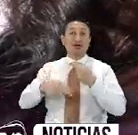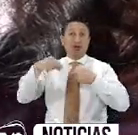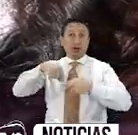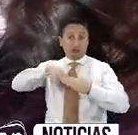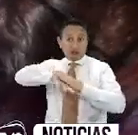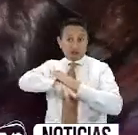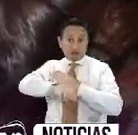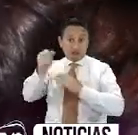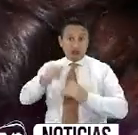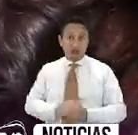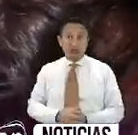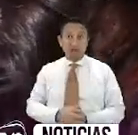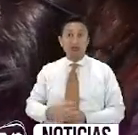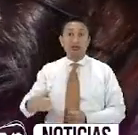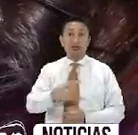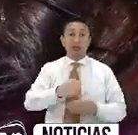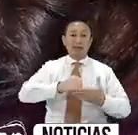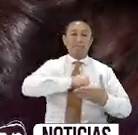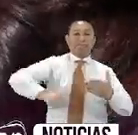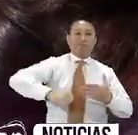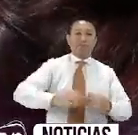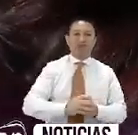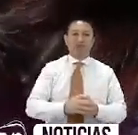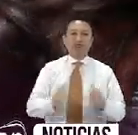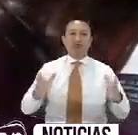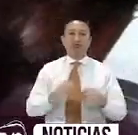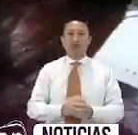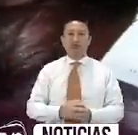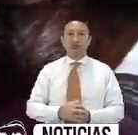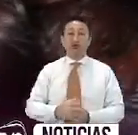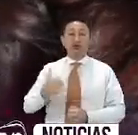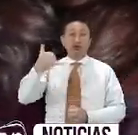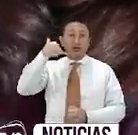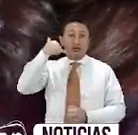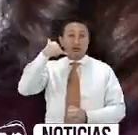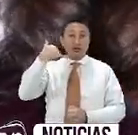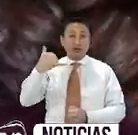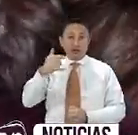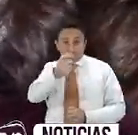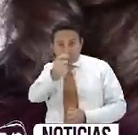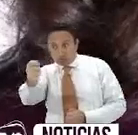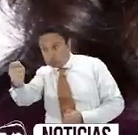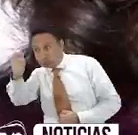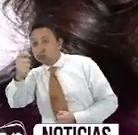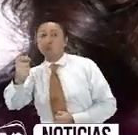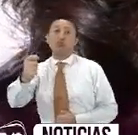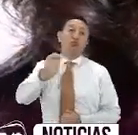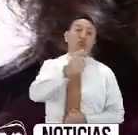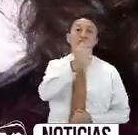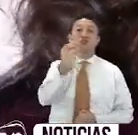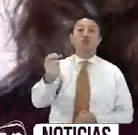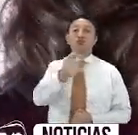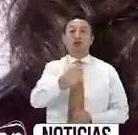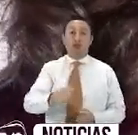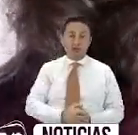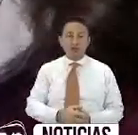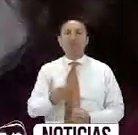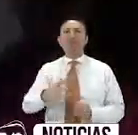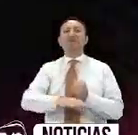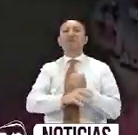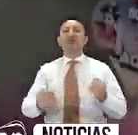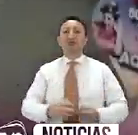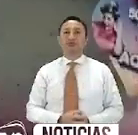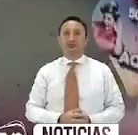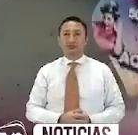robar. Nos rompieron la ventana y querían meter los celulares con las linternas a ver qué hay por adentro, para ver qué se pueden